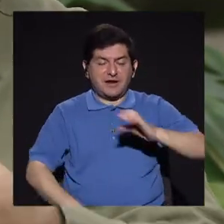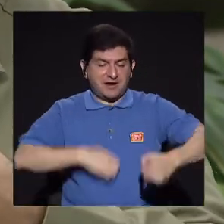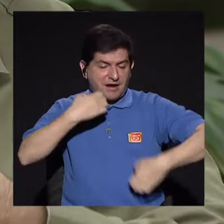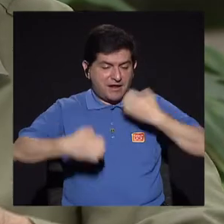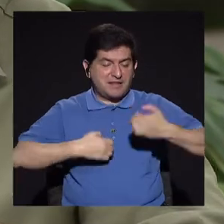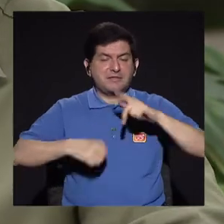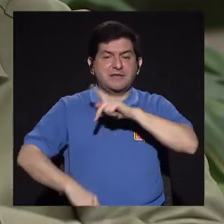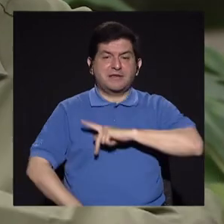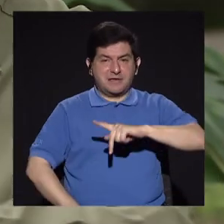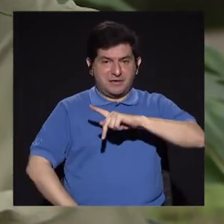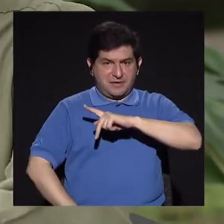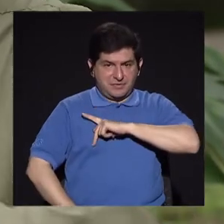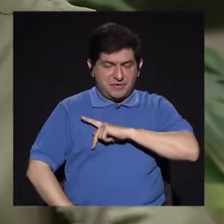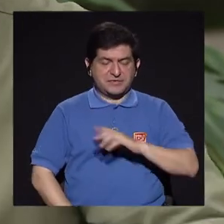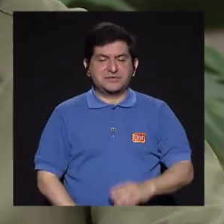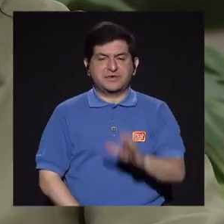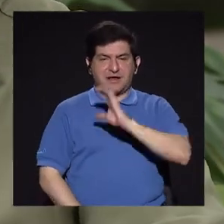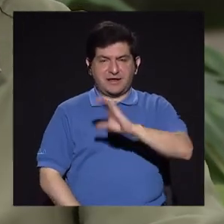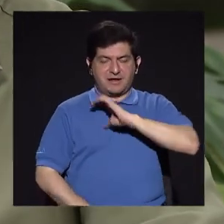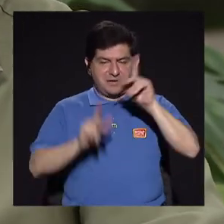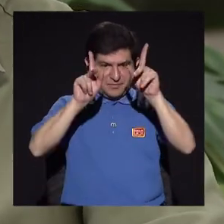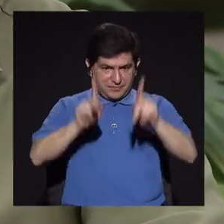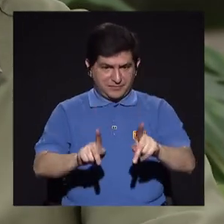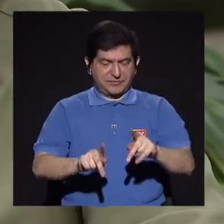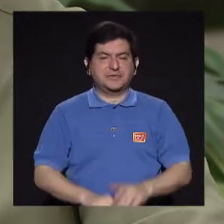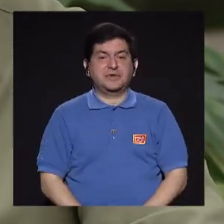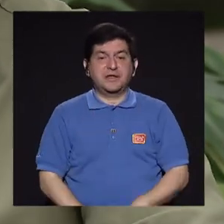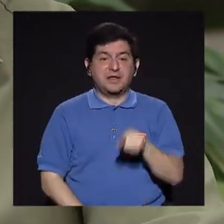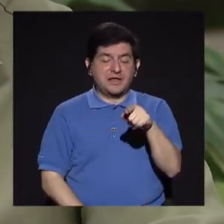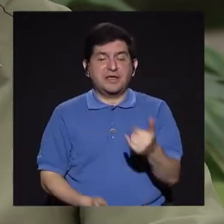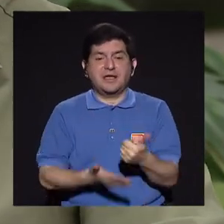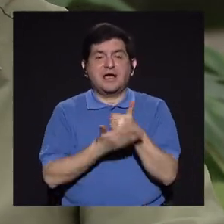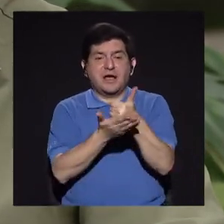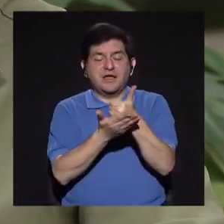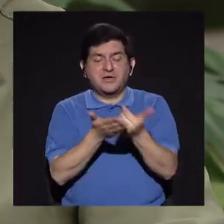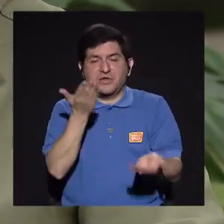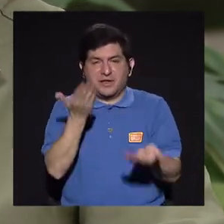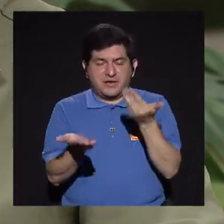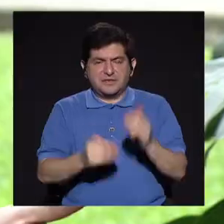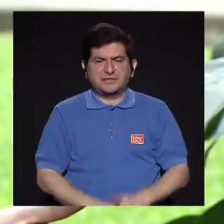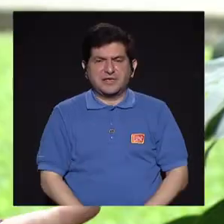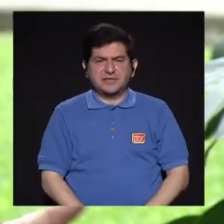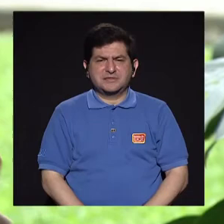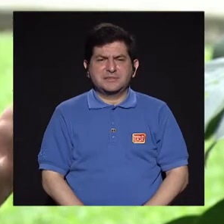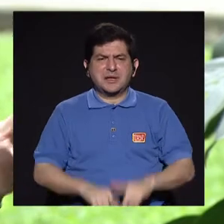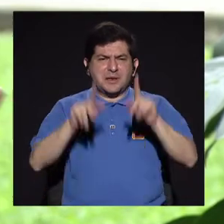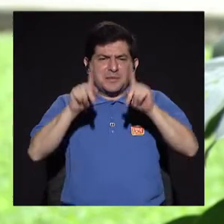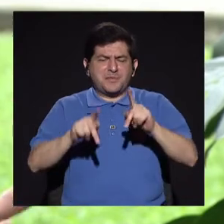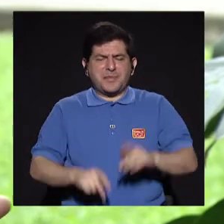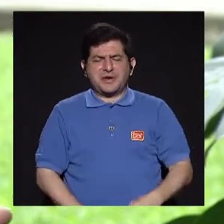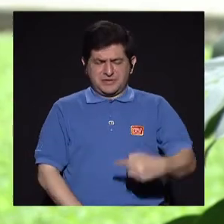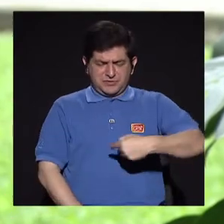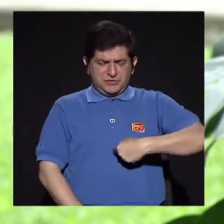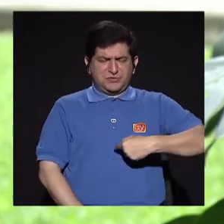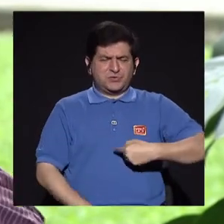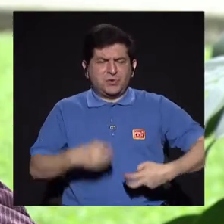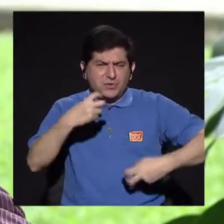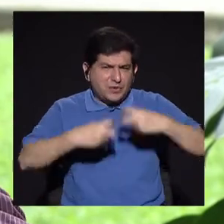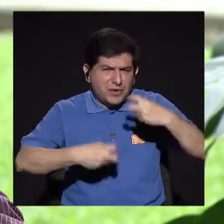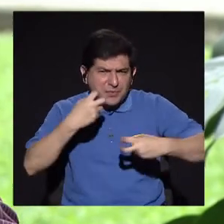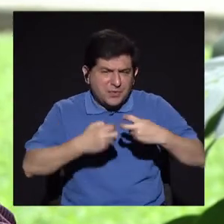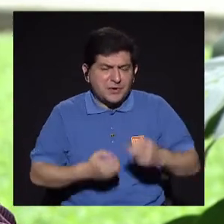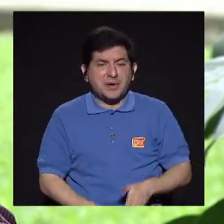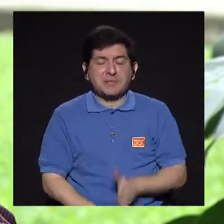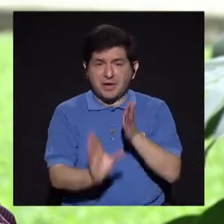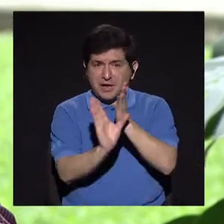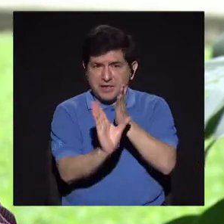emocionales y de personalidad que puedan estar de base y contribuir a la descompensación. Como un digestivo irritable, tal vez, que tiene un componente muy fuerte a nivel